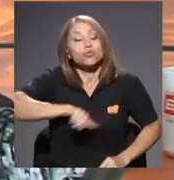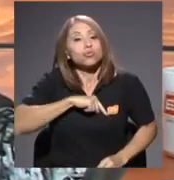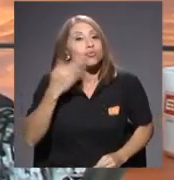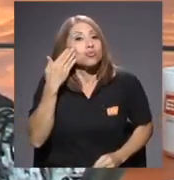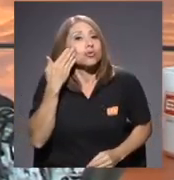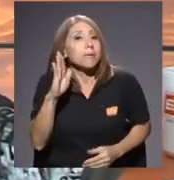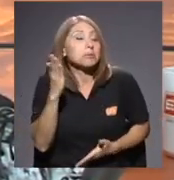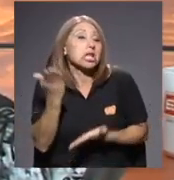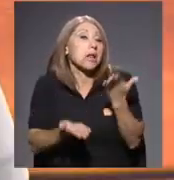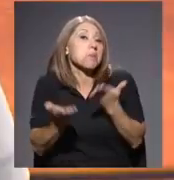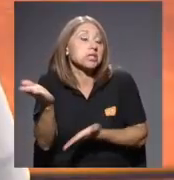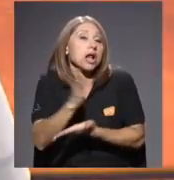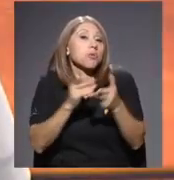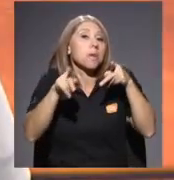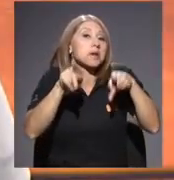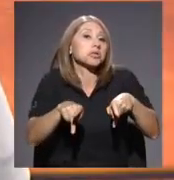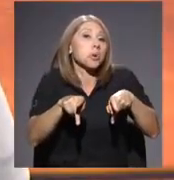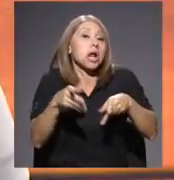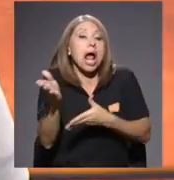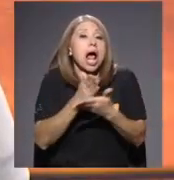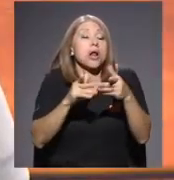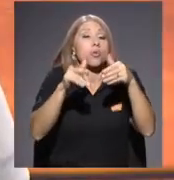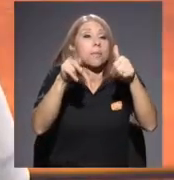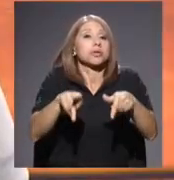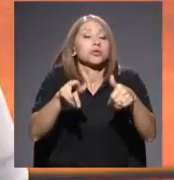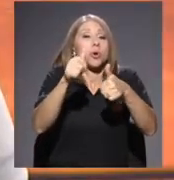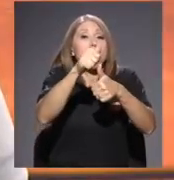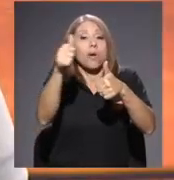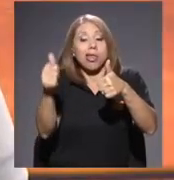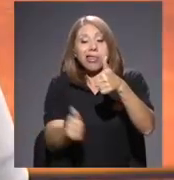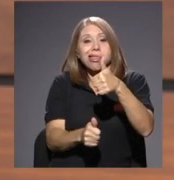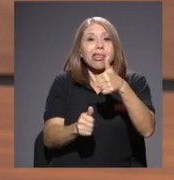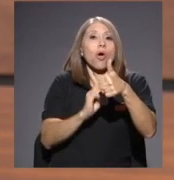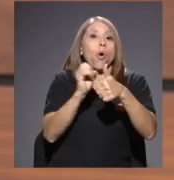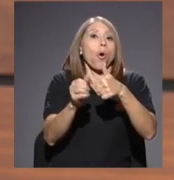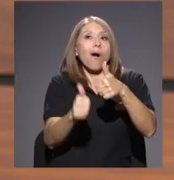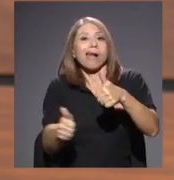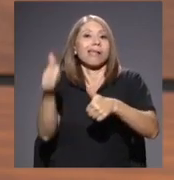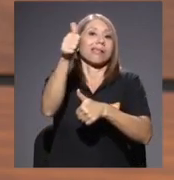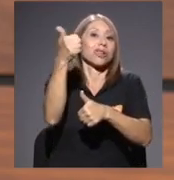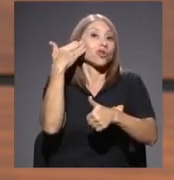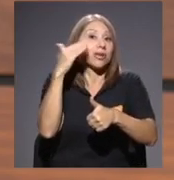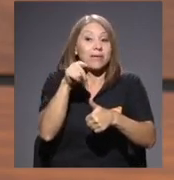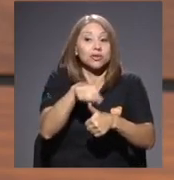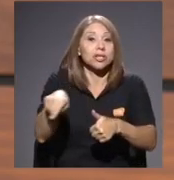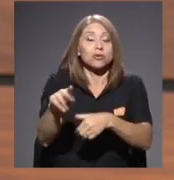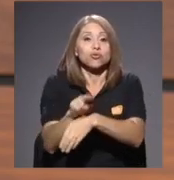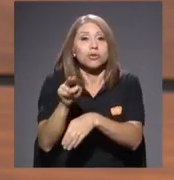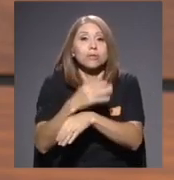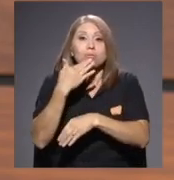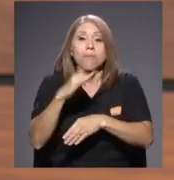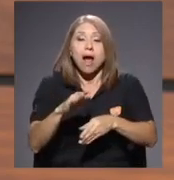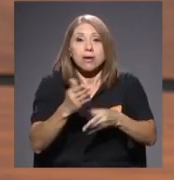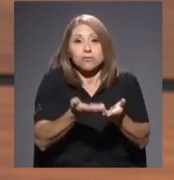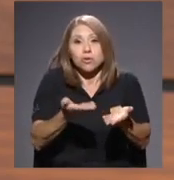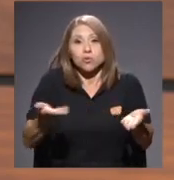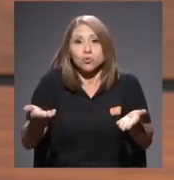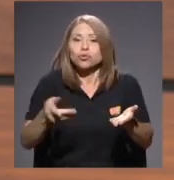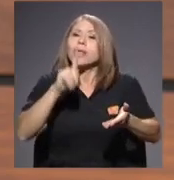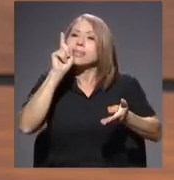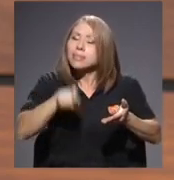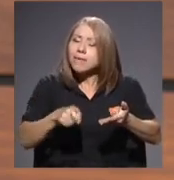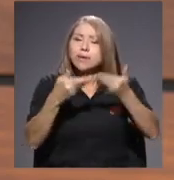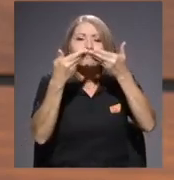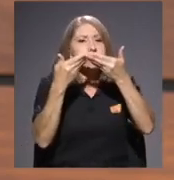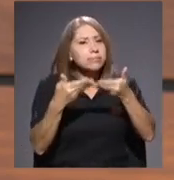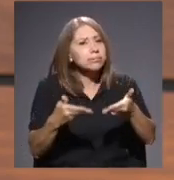algún subalterno, algún jerarca está realmente haciendo un mal uso de recursos, y por eso más bien la actitud siempre debe ser de puertas abiertas